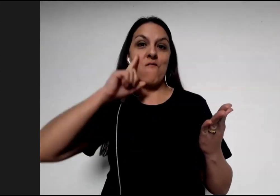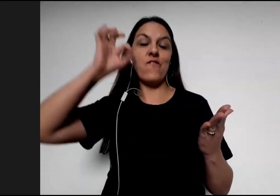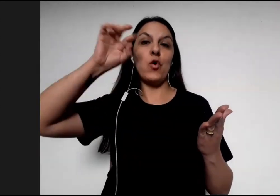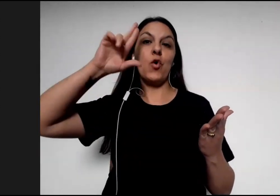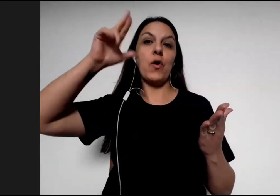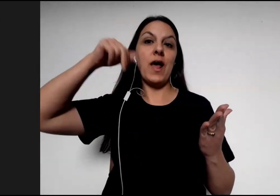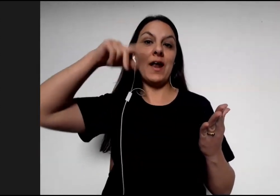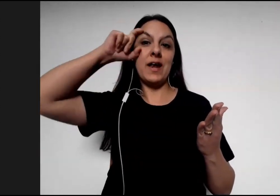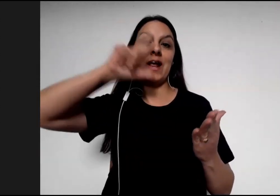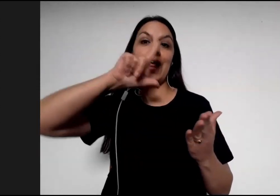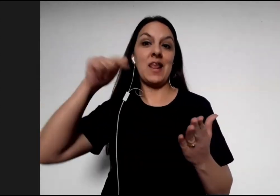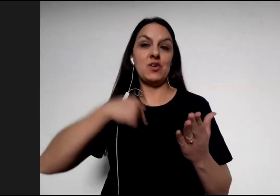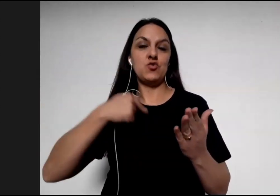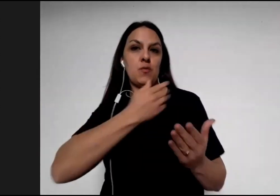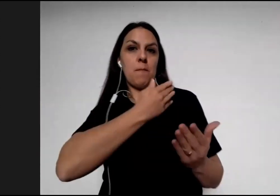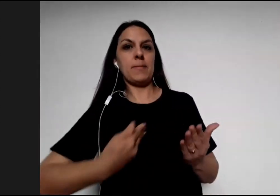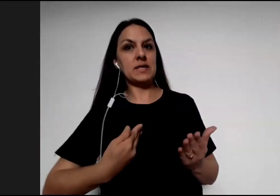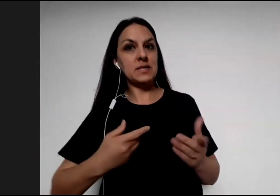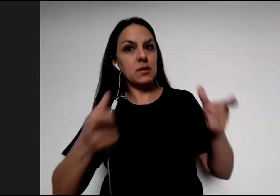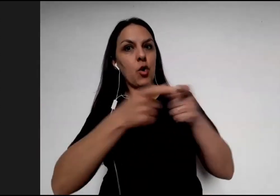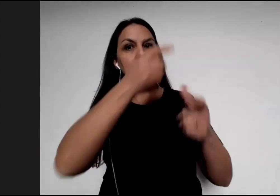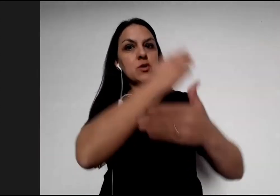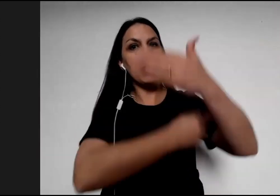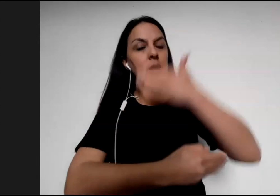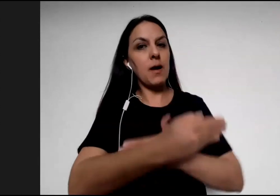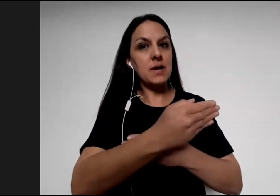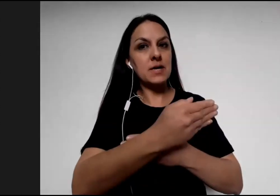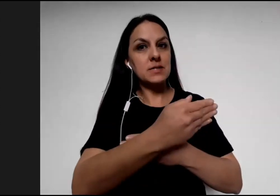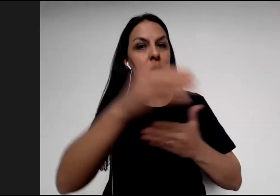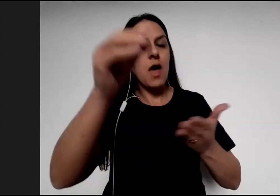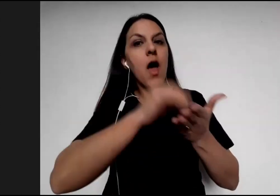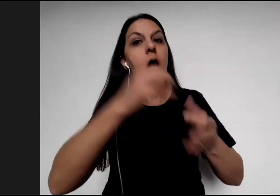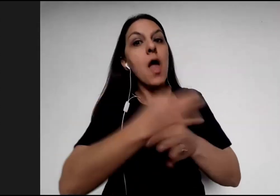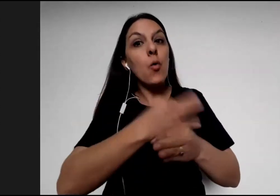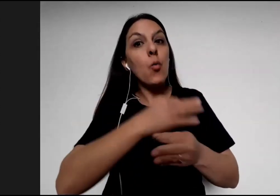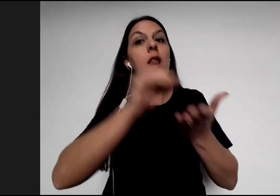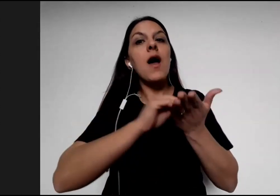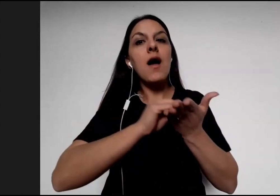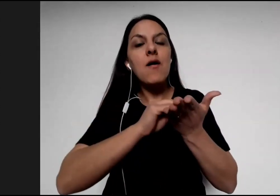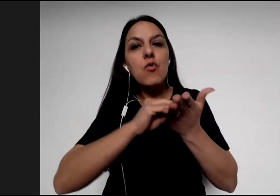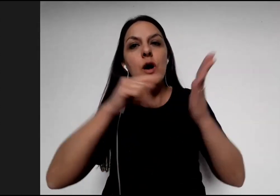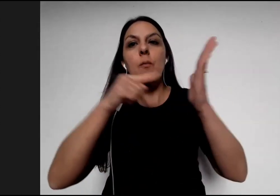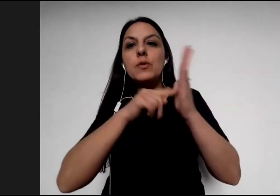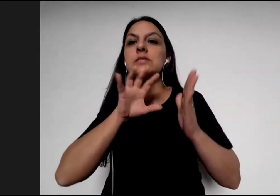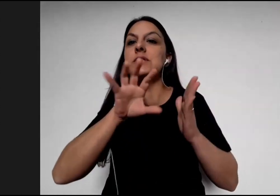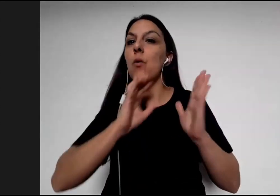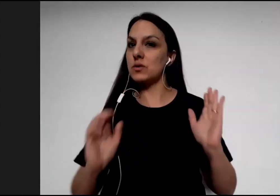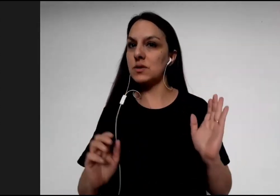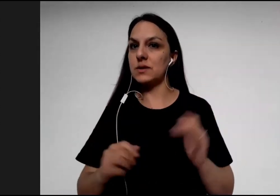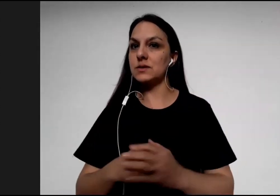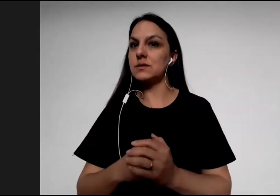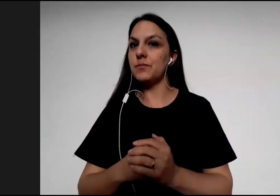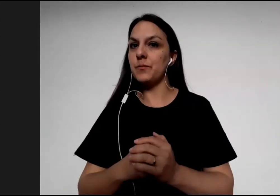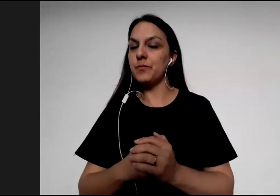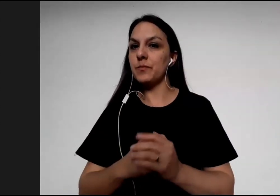Comisión de Discapacidad del Colegio de Abogados de la Provincia de Buenos Aires y junto con el